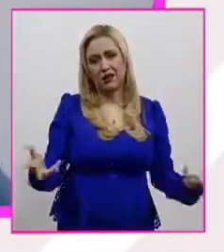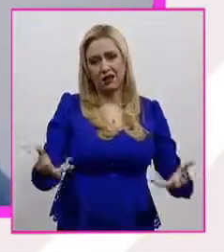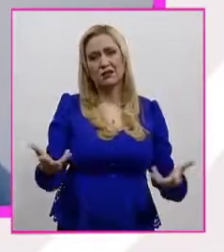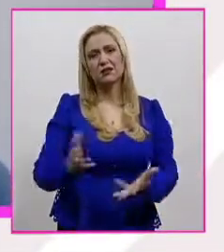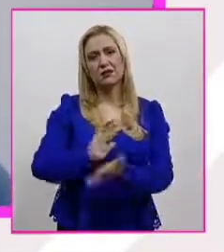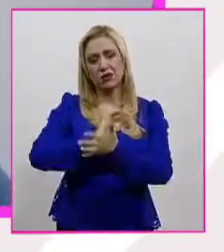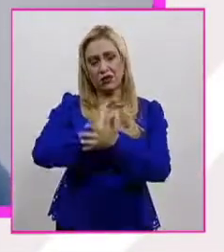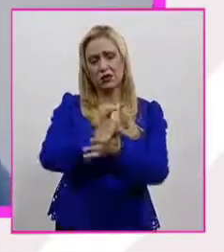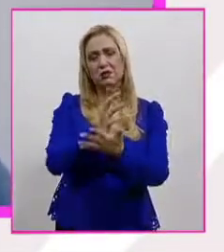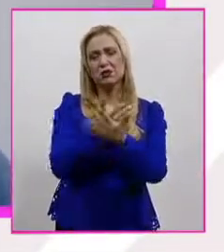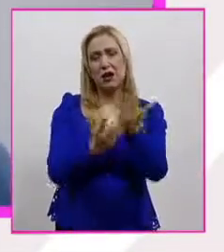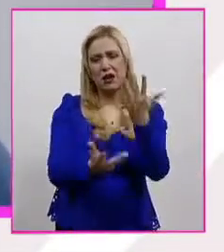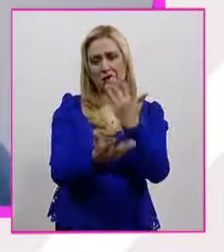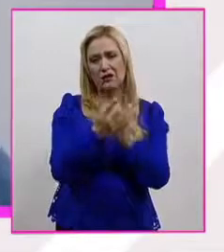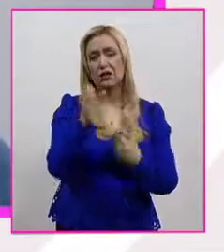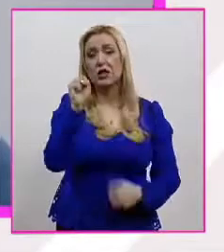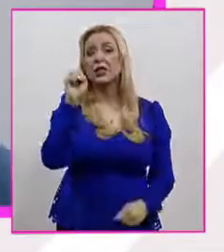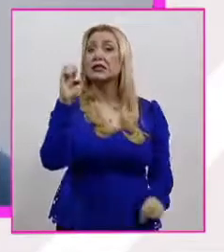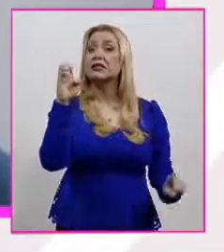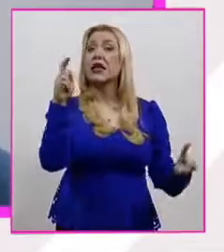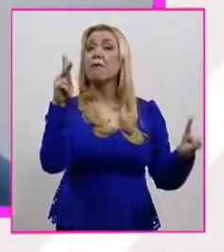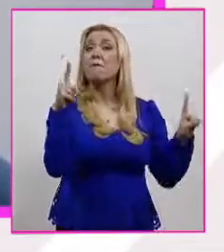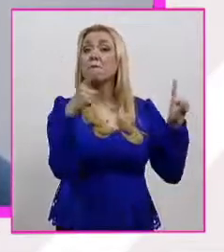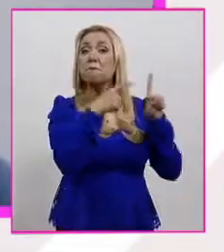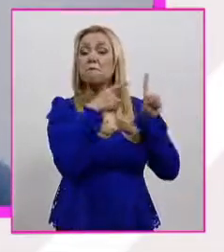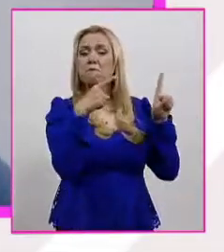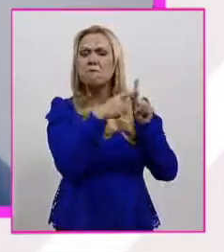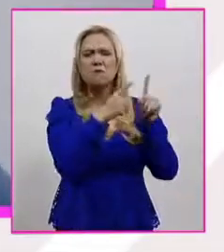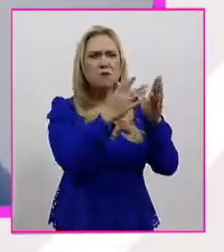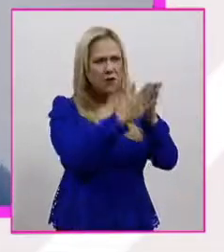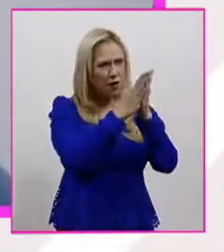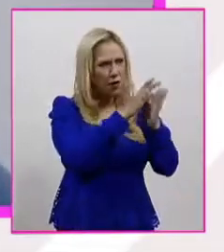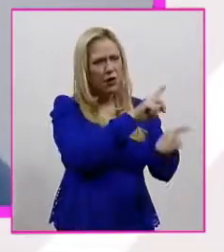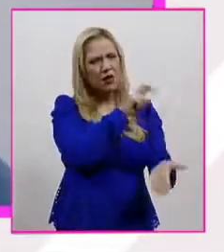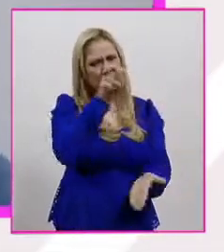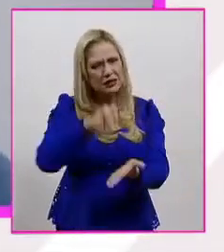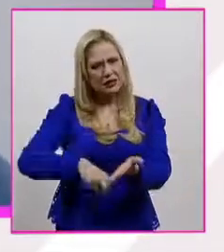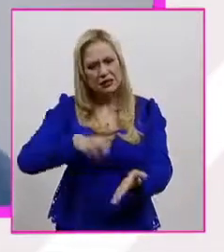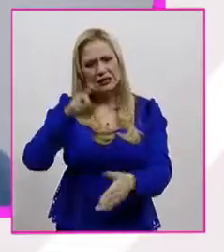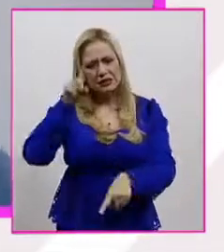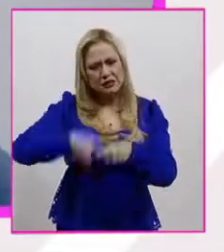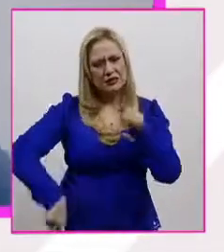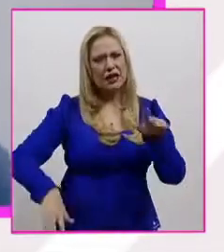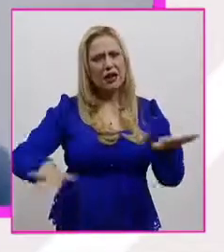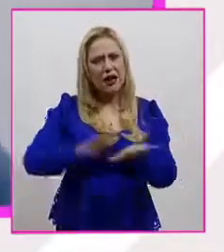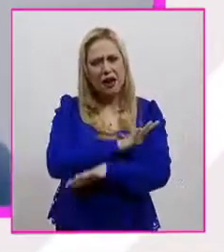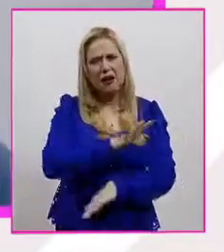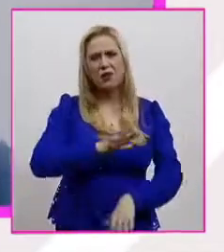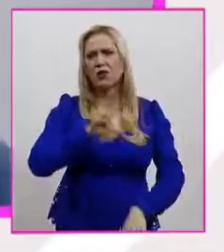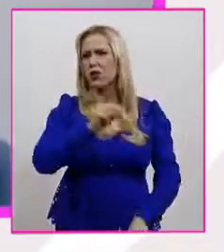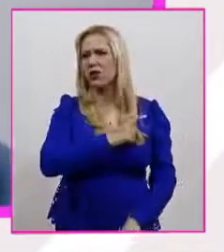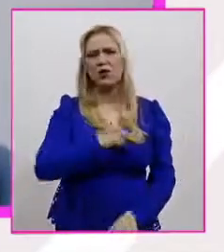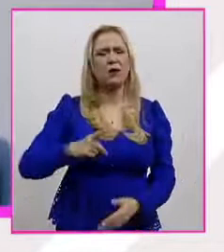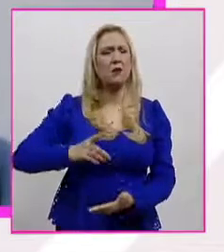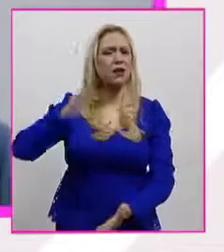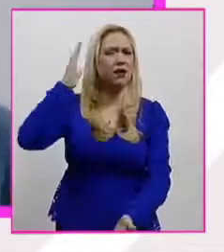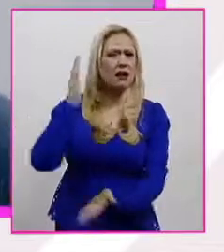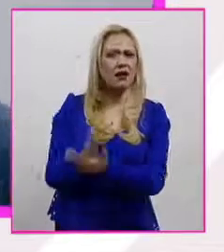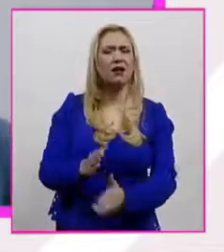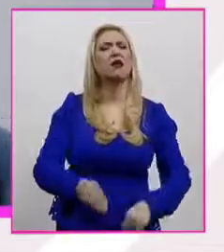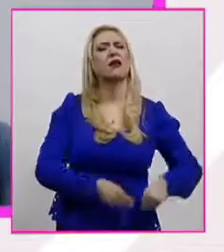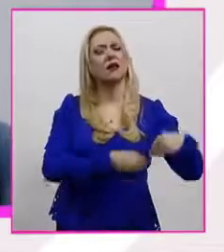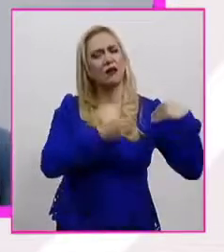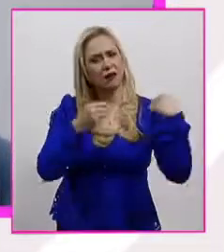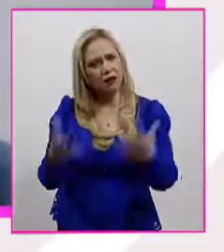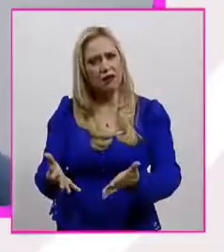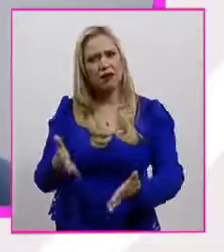no reclamarle a la SEP porque corrija los criterios, estamos permitiendo que esa desigualdad y que ese racismo se siga